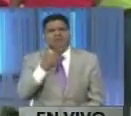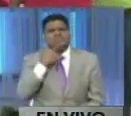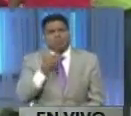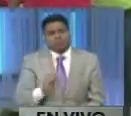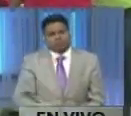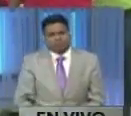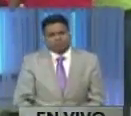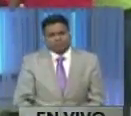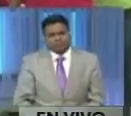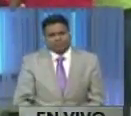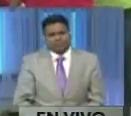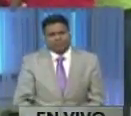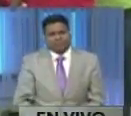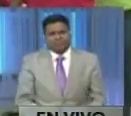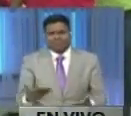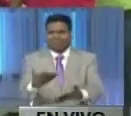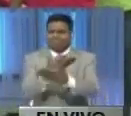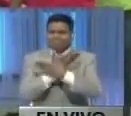recibiendo muestras de afecto.